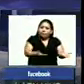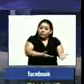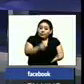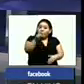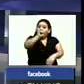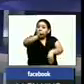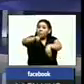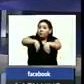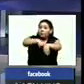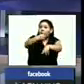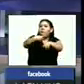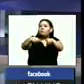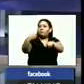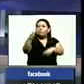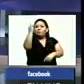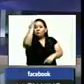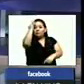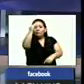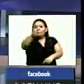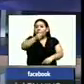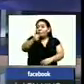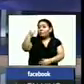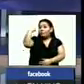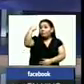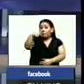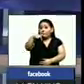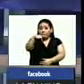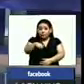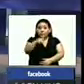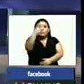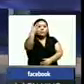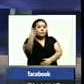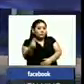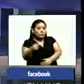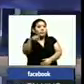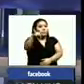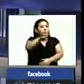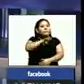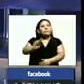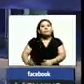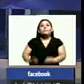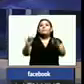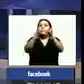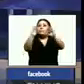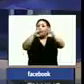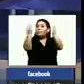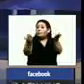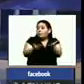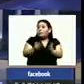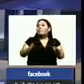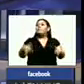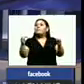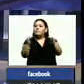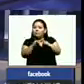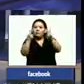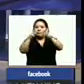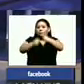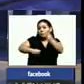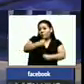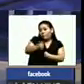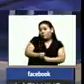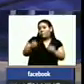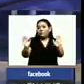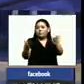en la próxima hora y media. Vamos a conocer las noticias más importantes de este día, nacionales e internacionales. Y por supuesto, deportes y